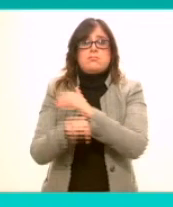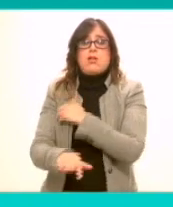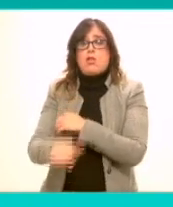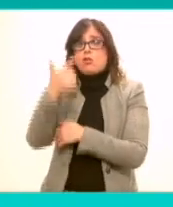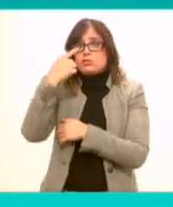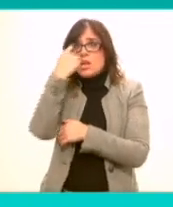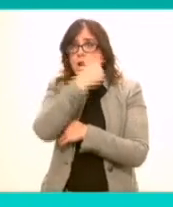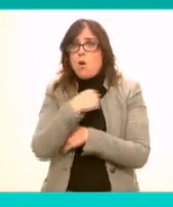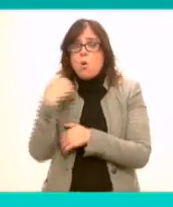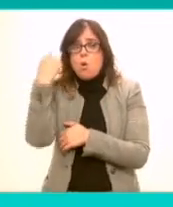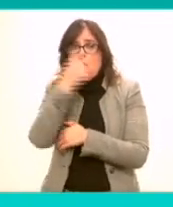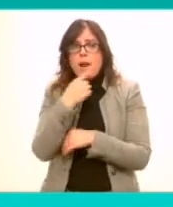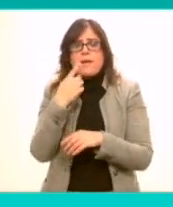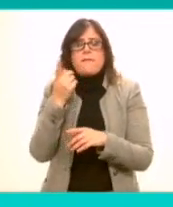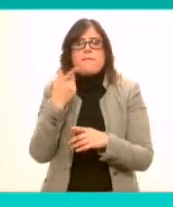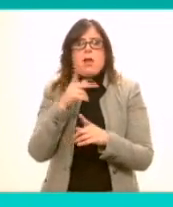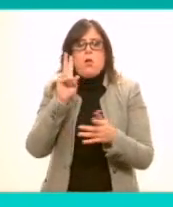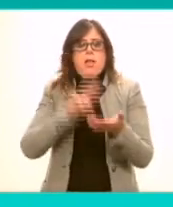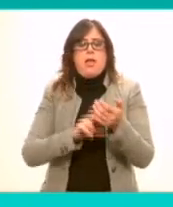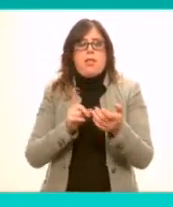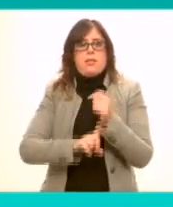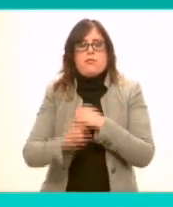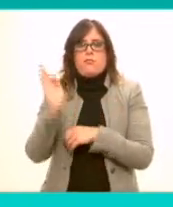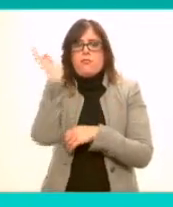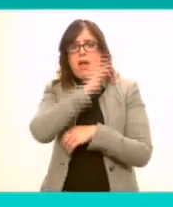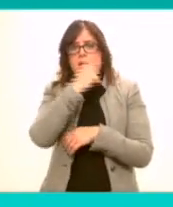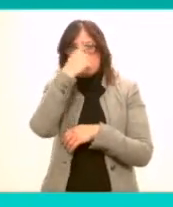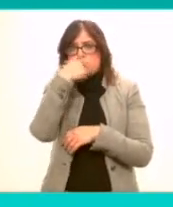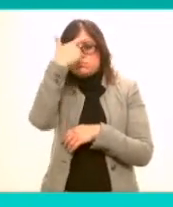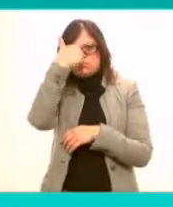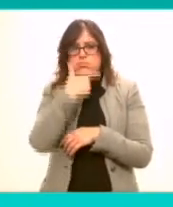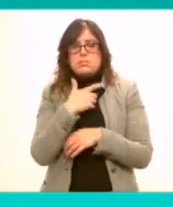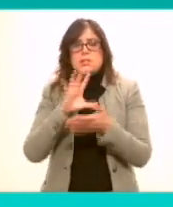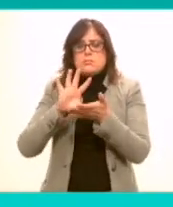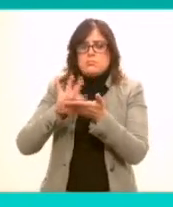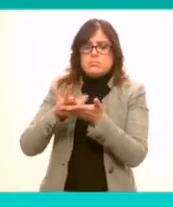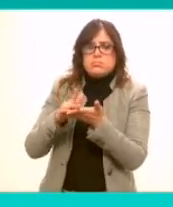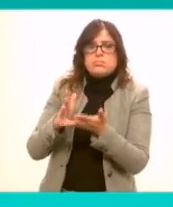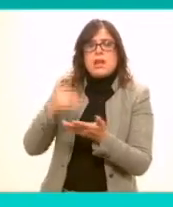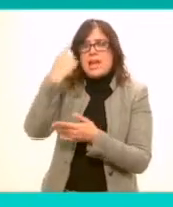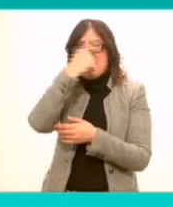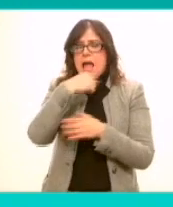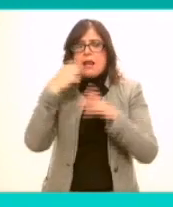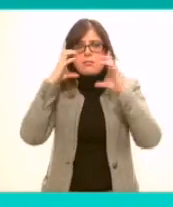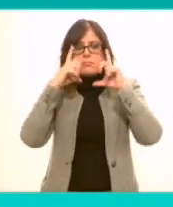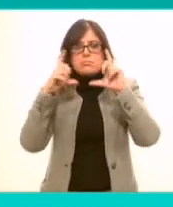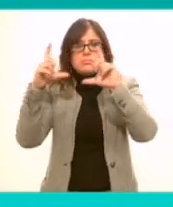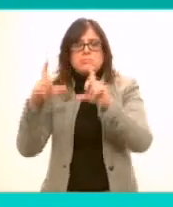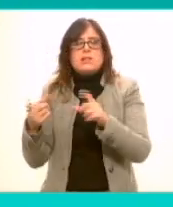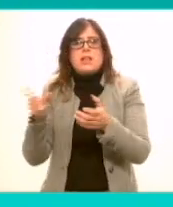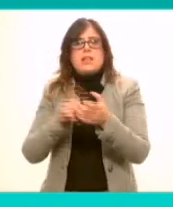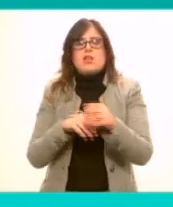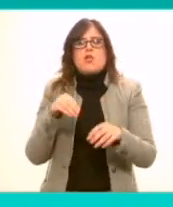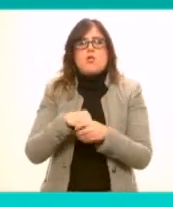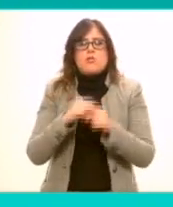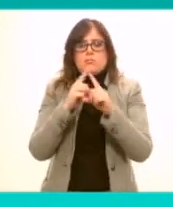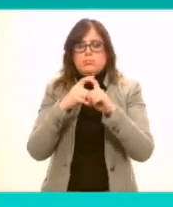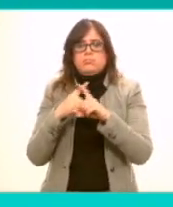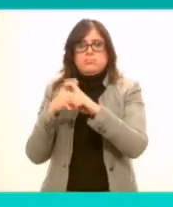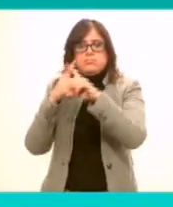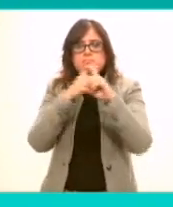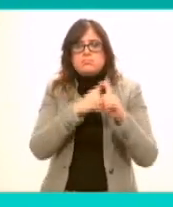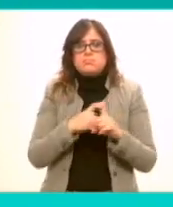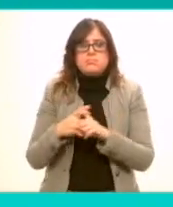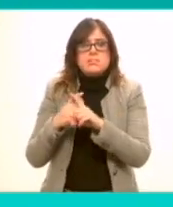horas por otra parte si todo patrón de huella o de rostro se convierte en un código numérico